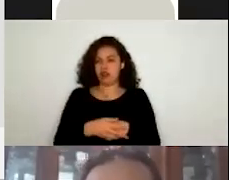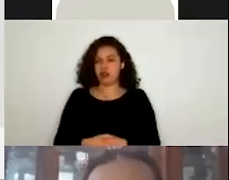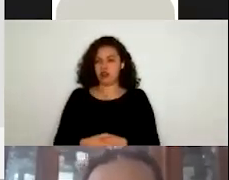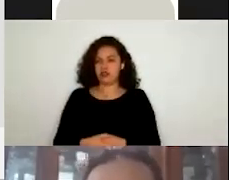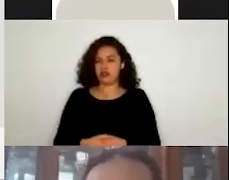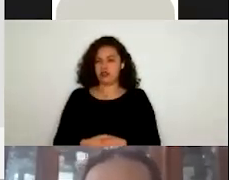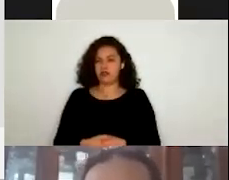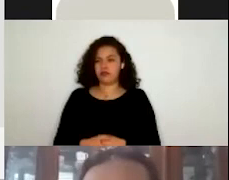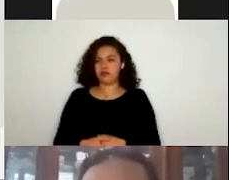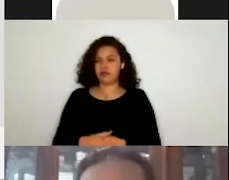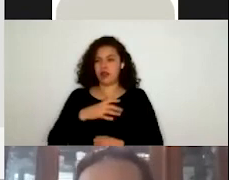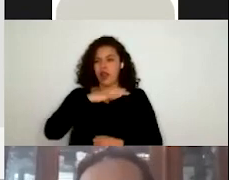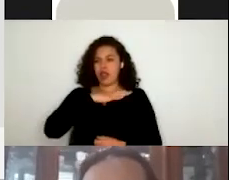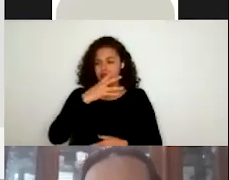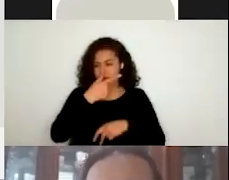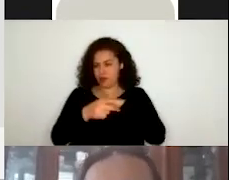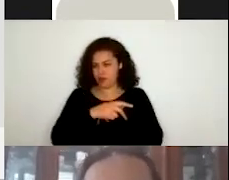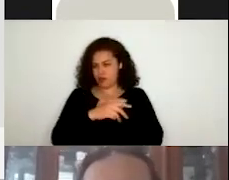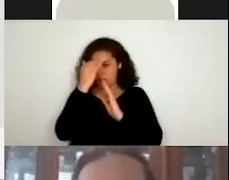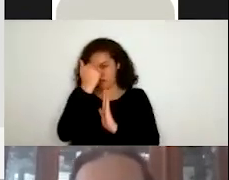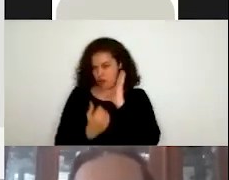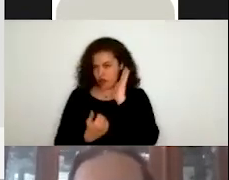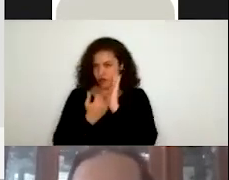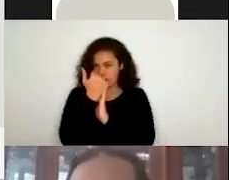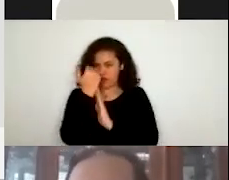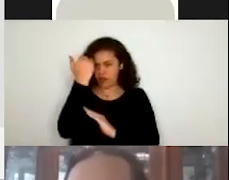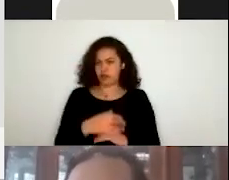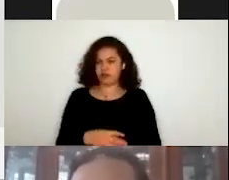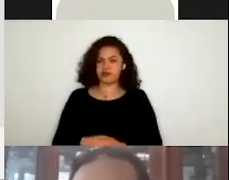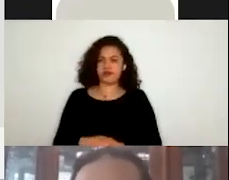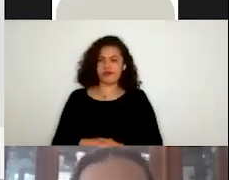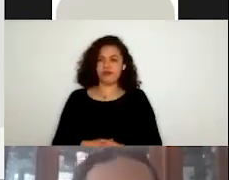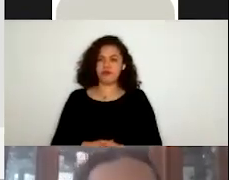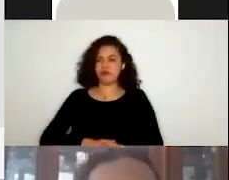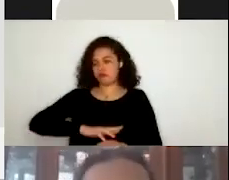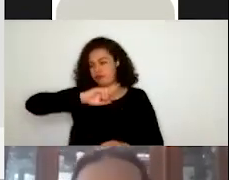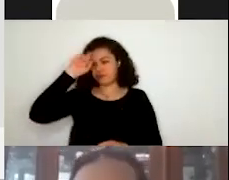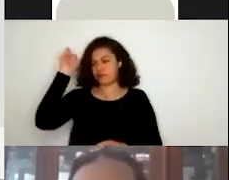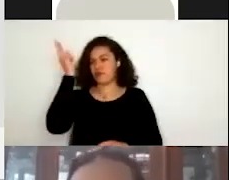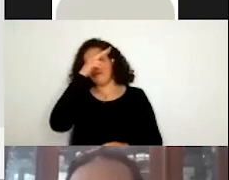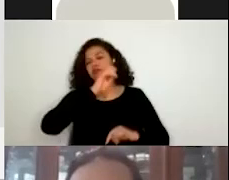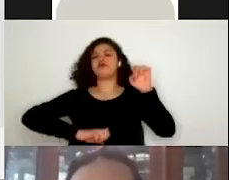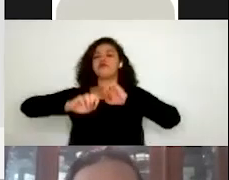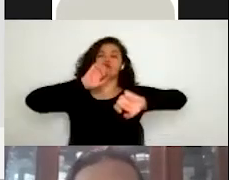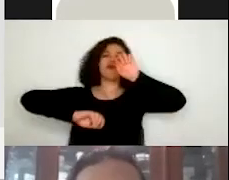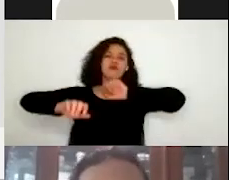grado de riesgo bajo, medio y alto. Recordemos que los establecimientos, las empresas,